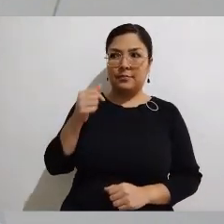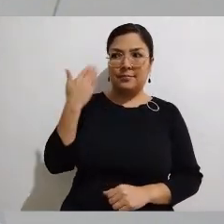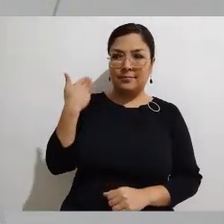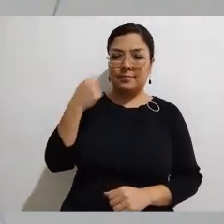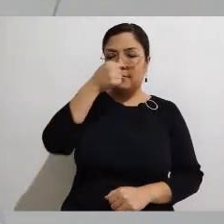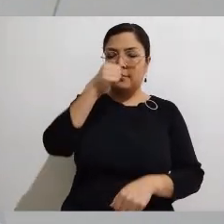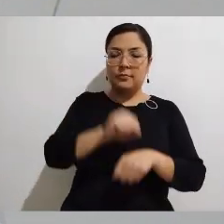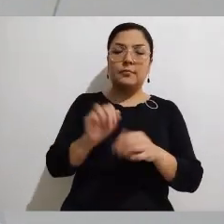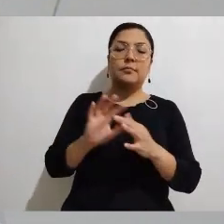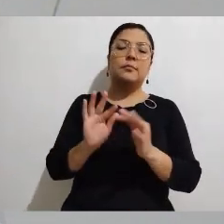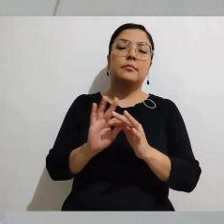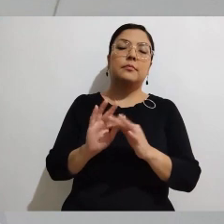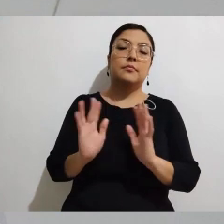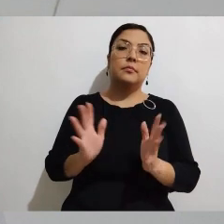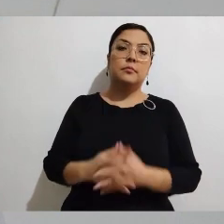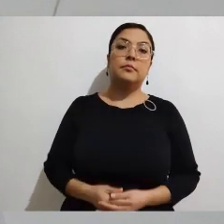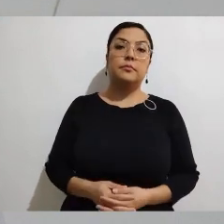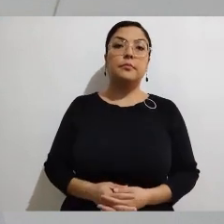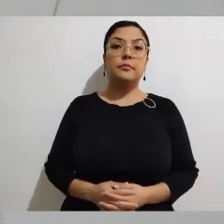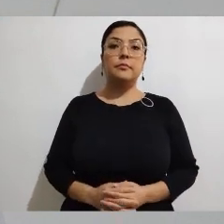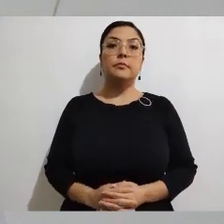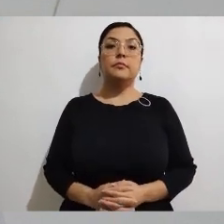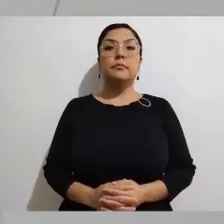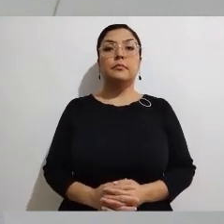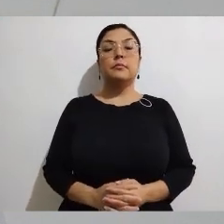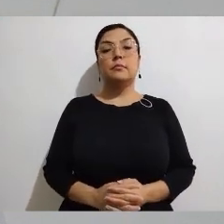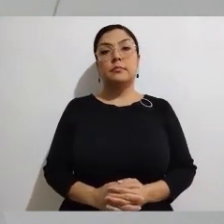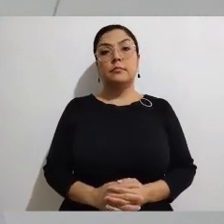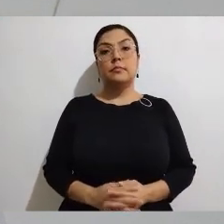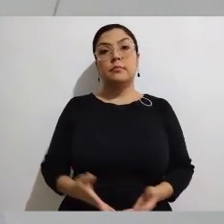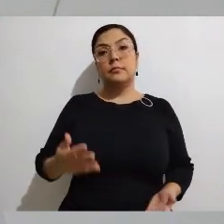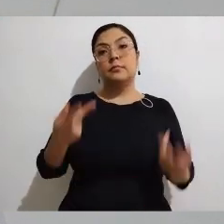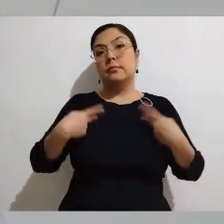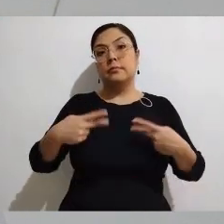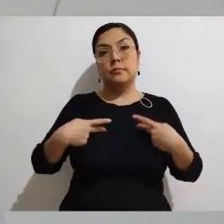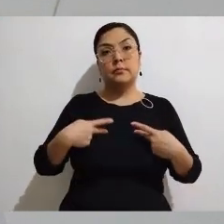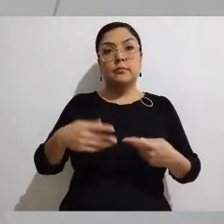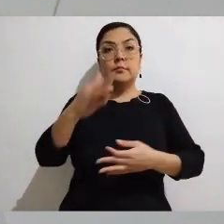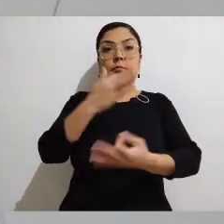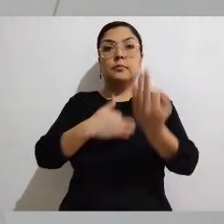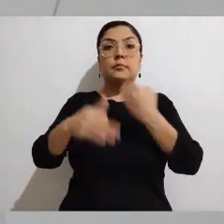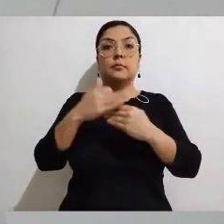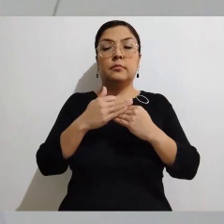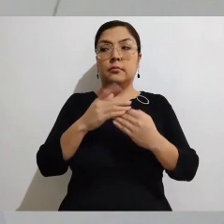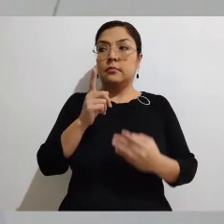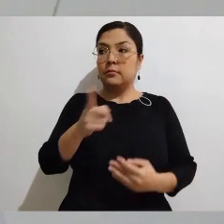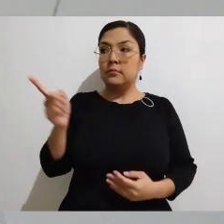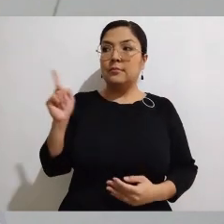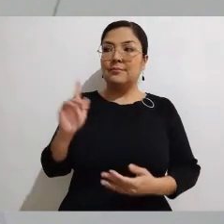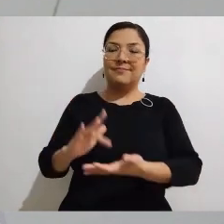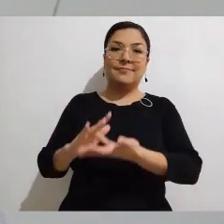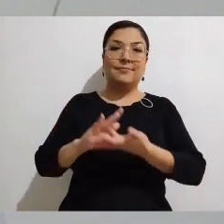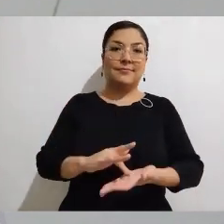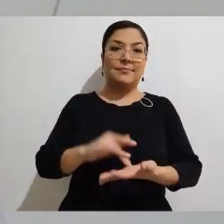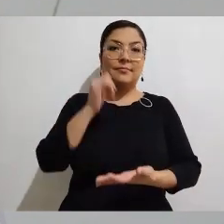el secretario ejecutivo, pero al final del día todas están integradas por personas. Es decir, nuestro Instituto Electoral de Coahuila